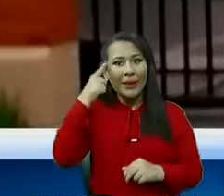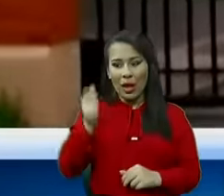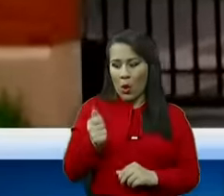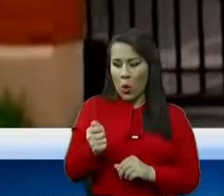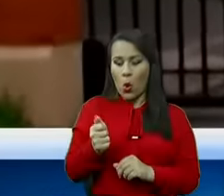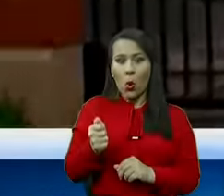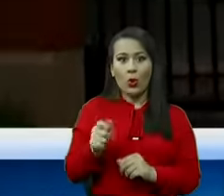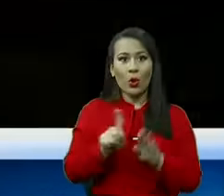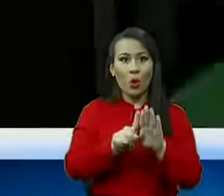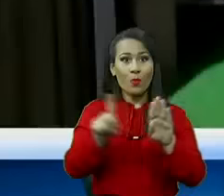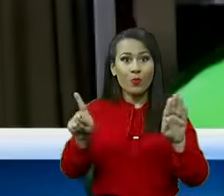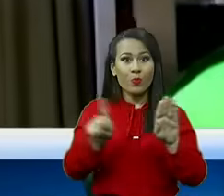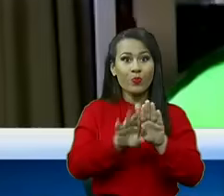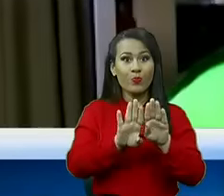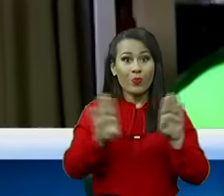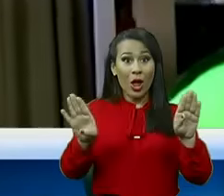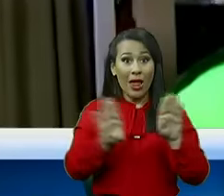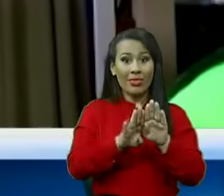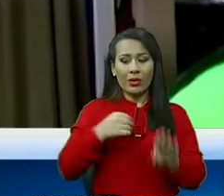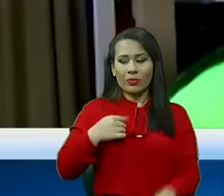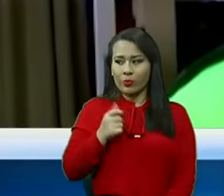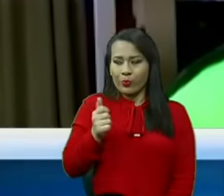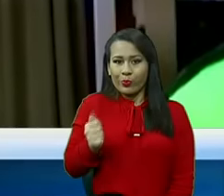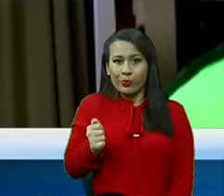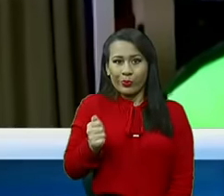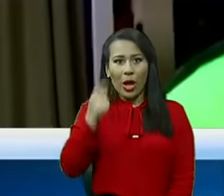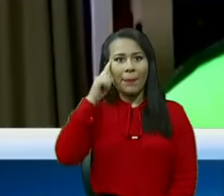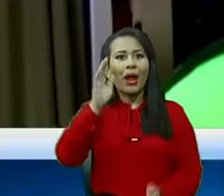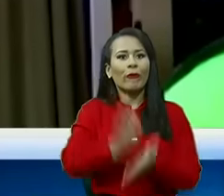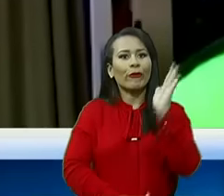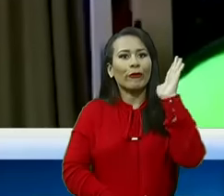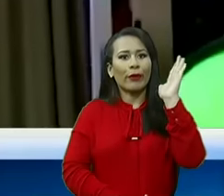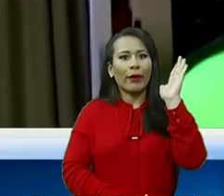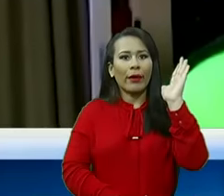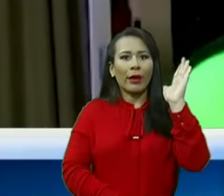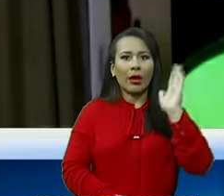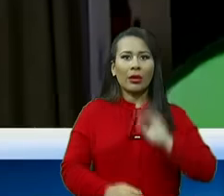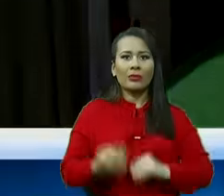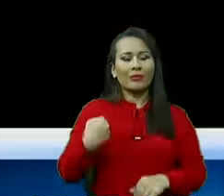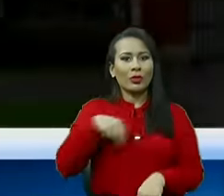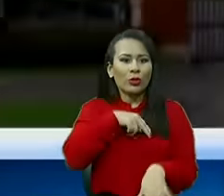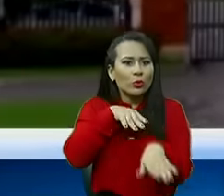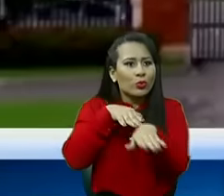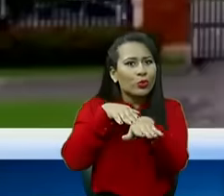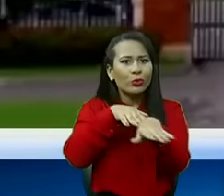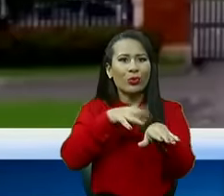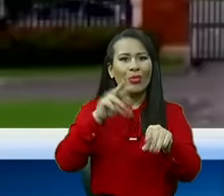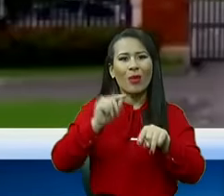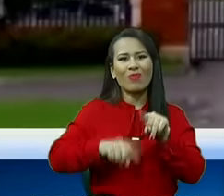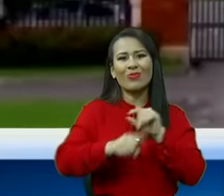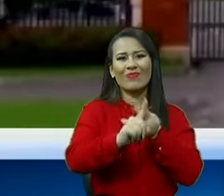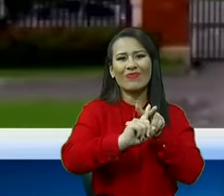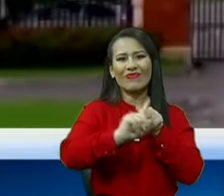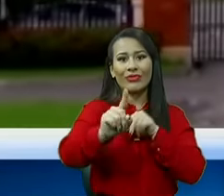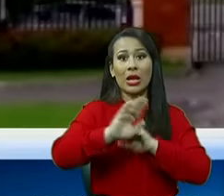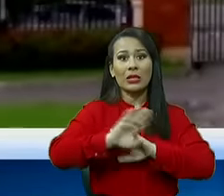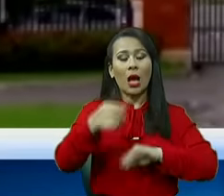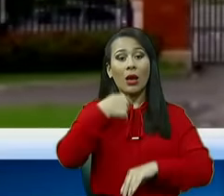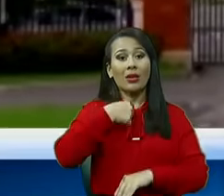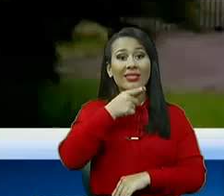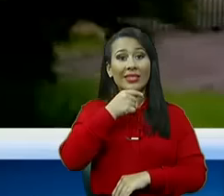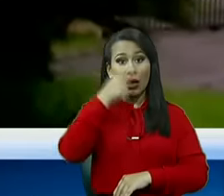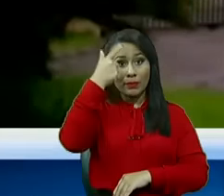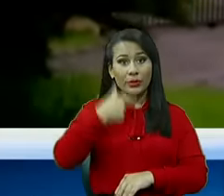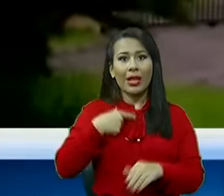puerta lograron huir logran su cometido y en la persecución no se pudo dar con ell según la denuncia ingresaron a la casa de